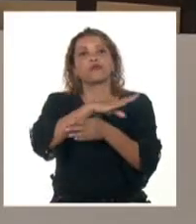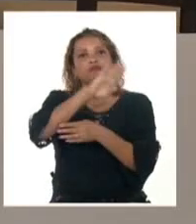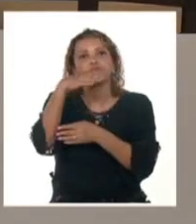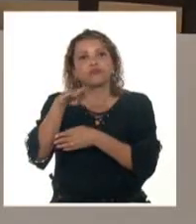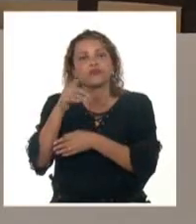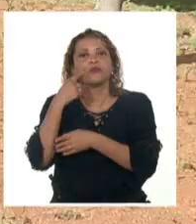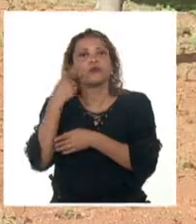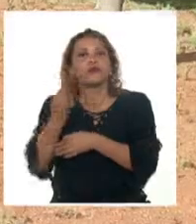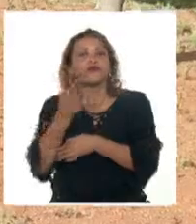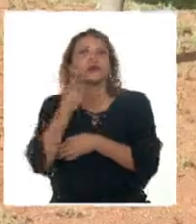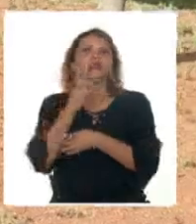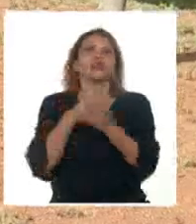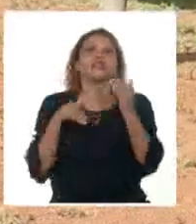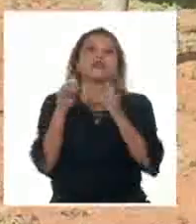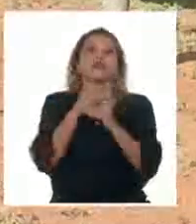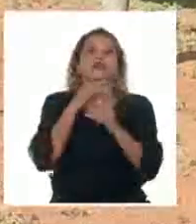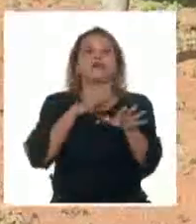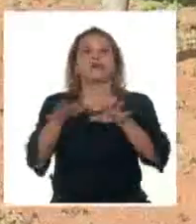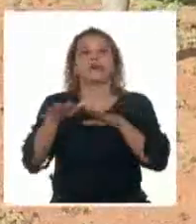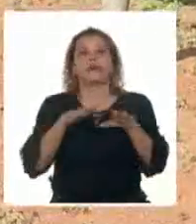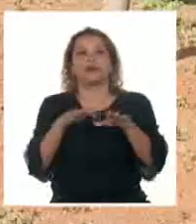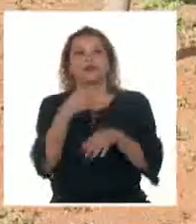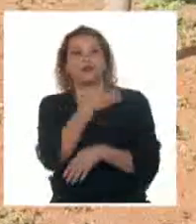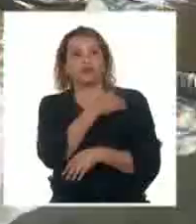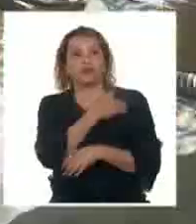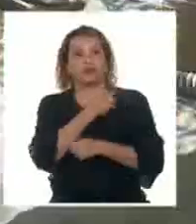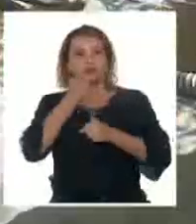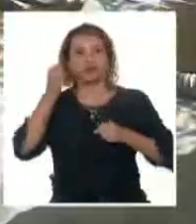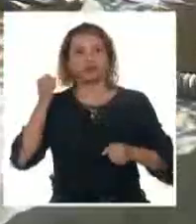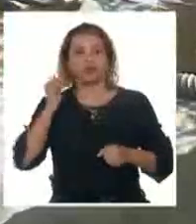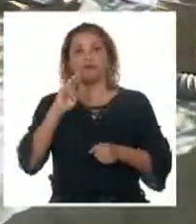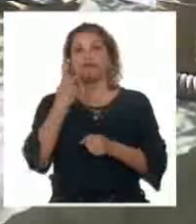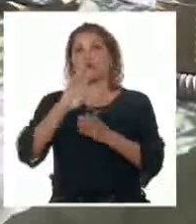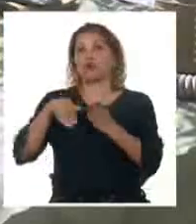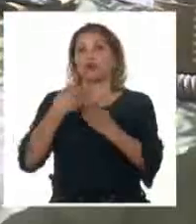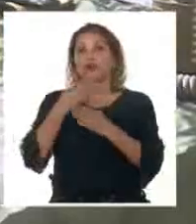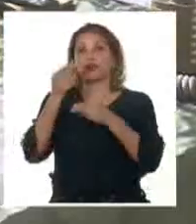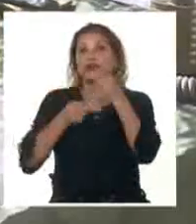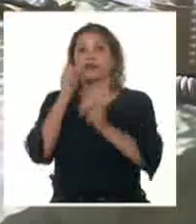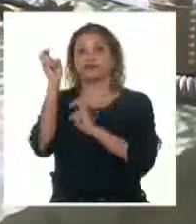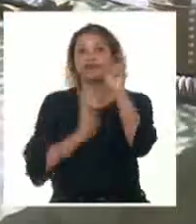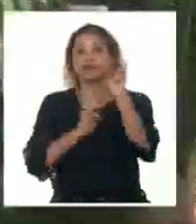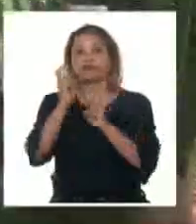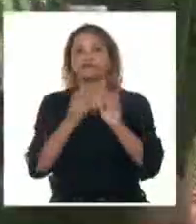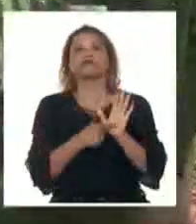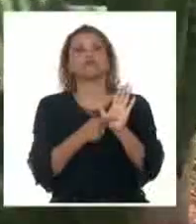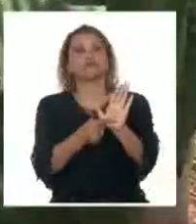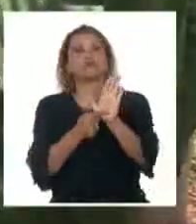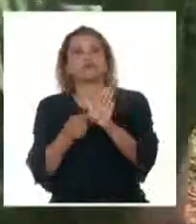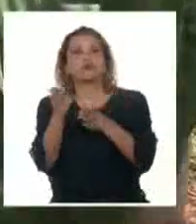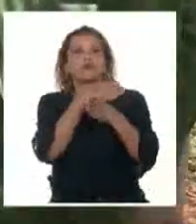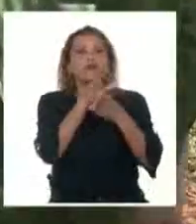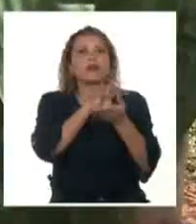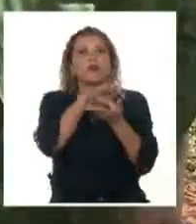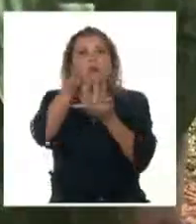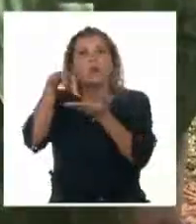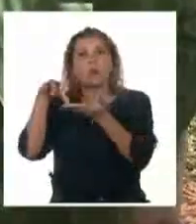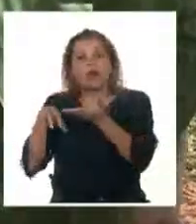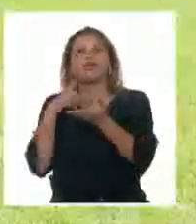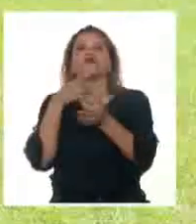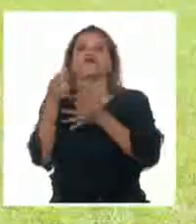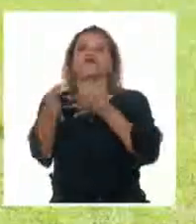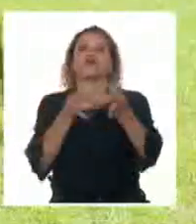los niveles de preparación de los combatientes durante dos días se accionó este taller y mostró en las diferentes áreas el funcionamiento